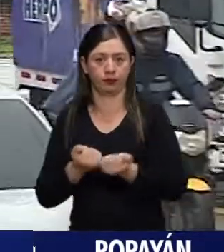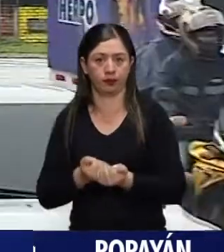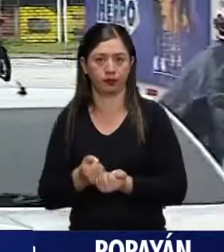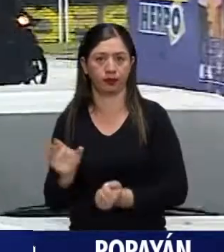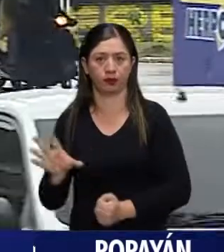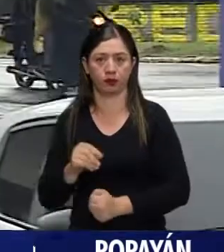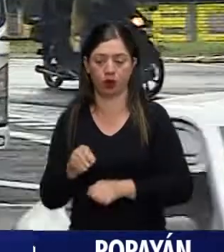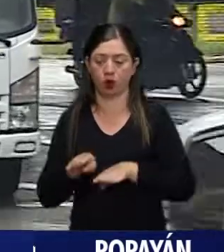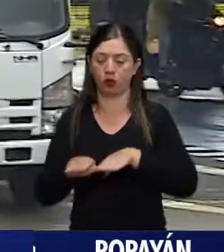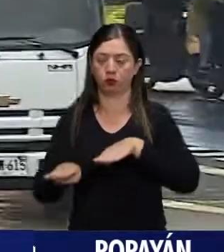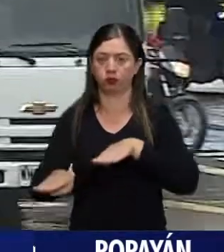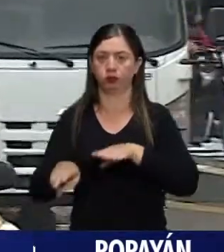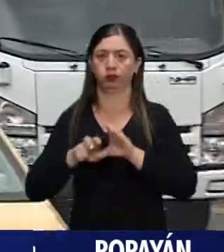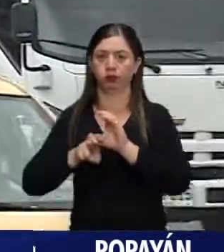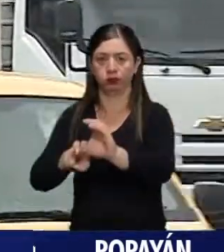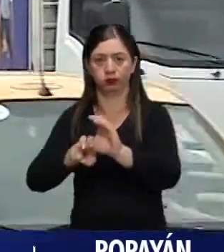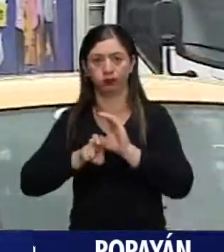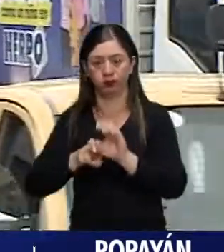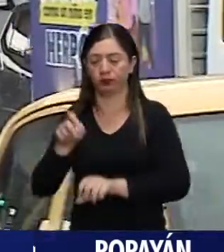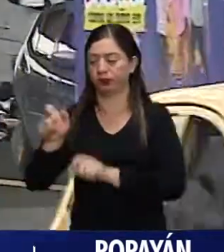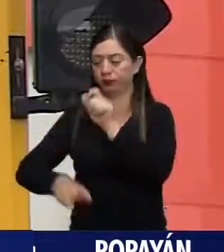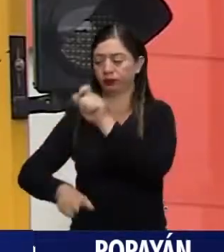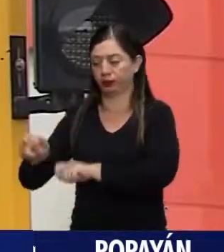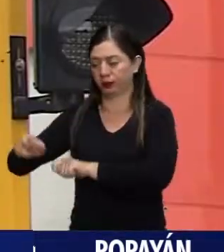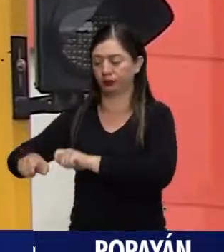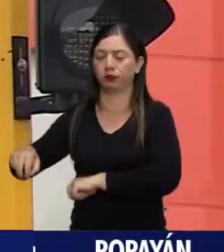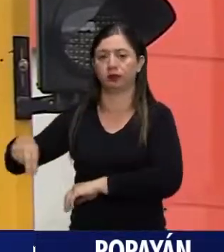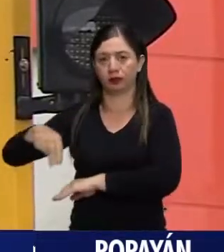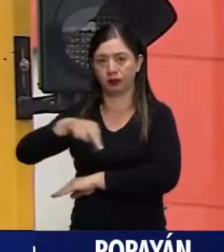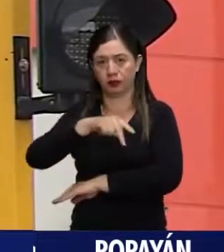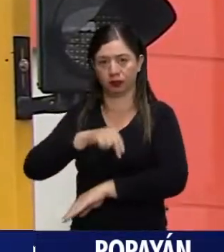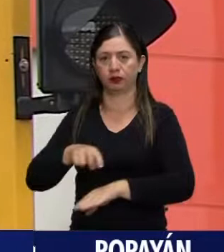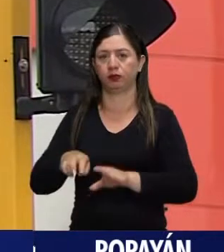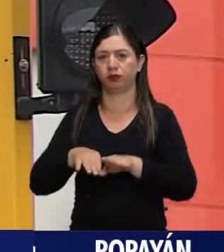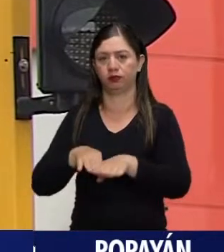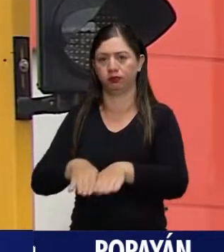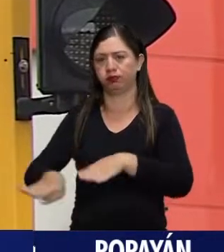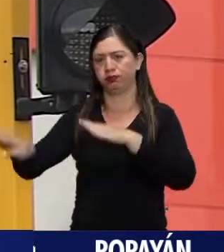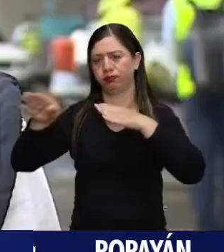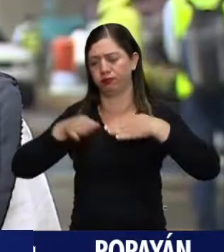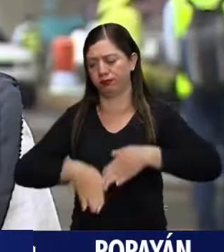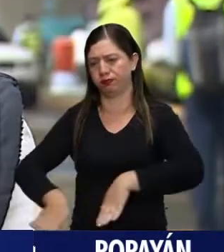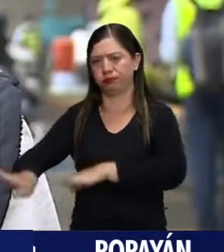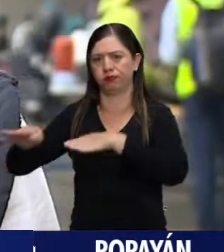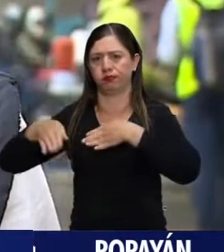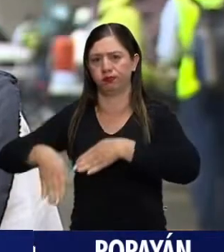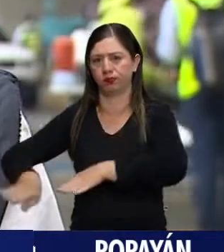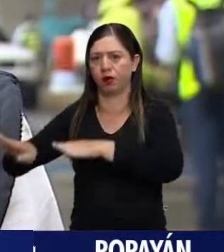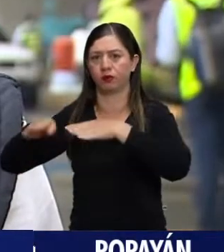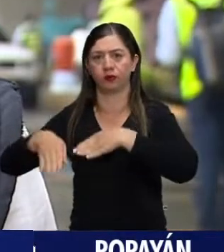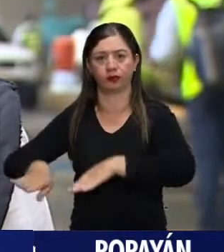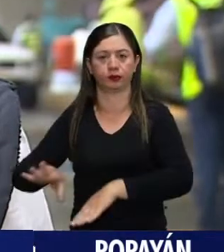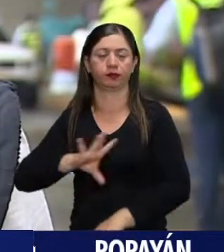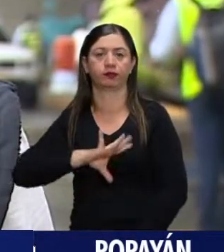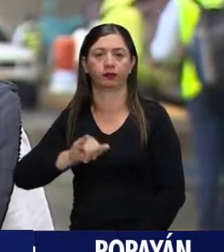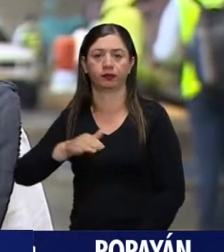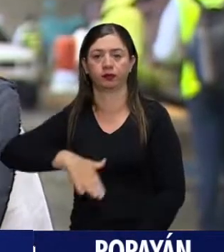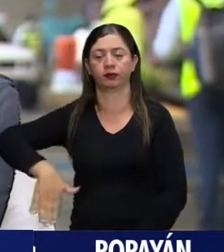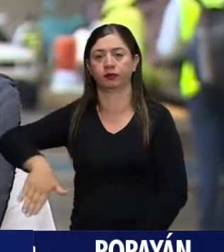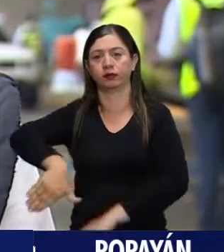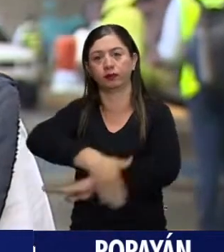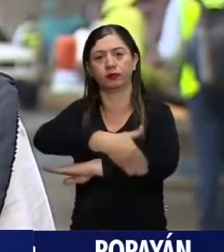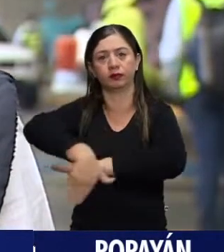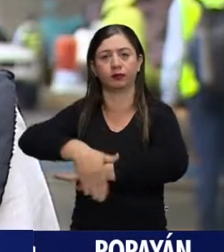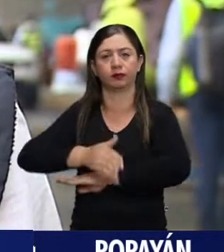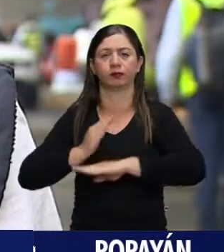con el tránsito de las personas y la circulación y flujo en los diferentes corredores de Santiago de Cali, al